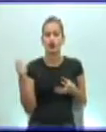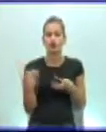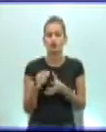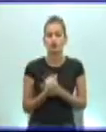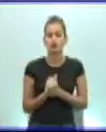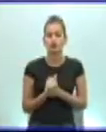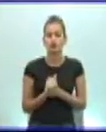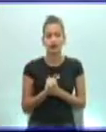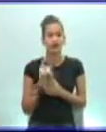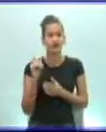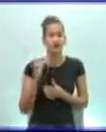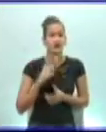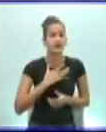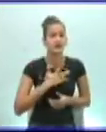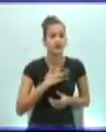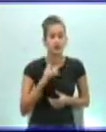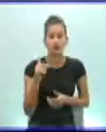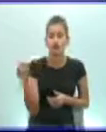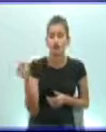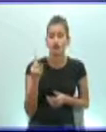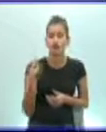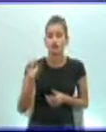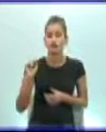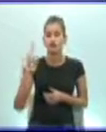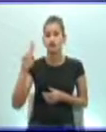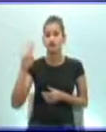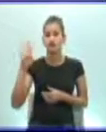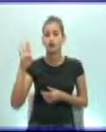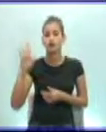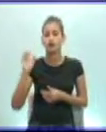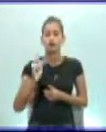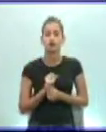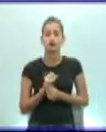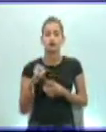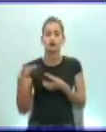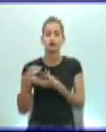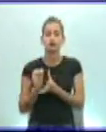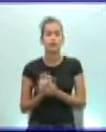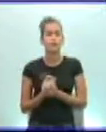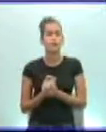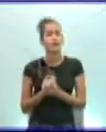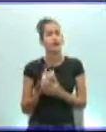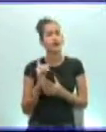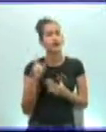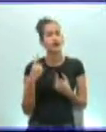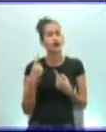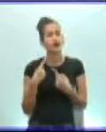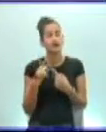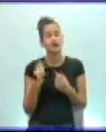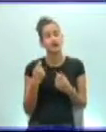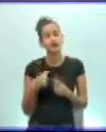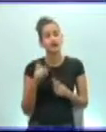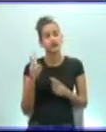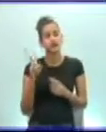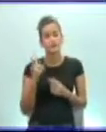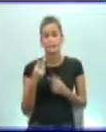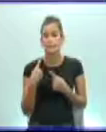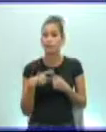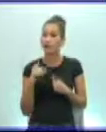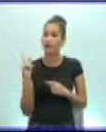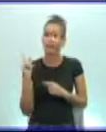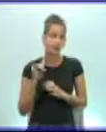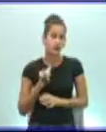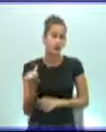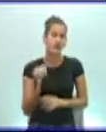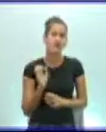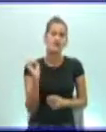pertenencia, no de subconjunto. Debería estar entre llaves para que fuera verdadero. Por lo tanto, esta afirmación también es falsa. Y ahora vamos a ver